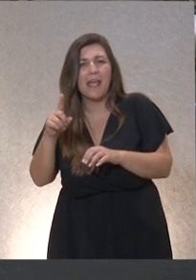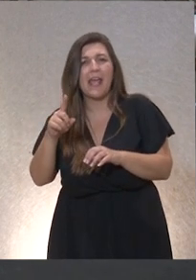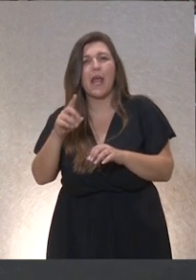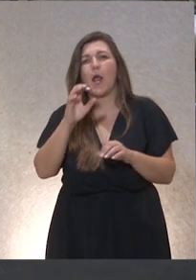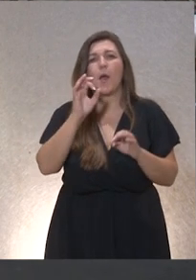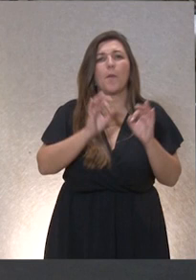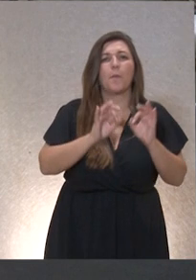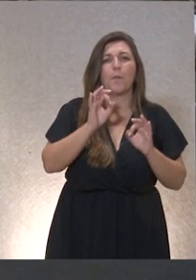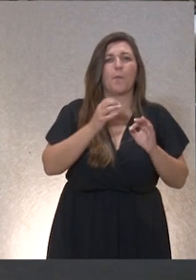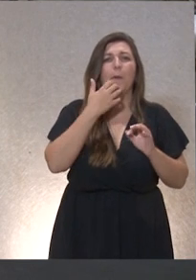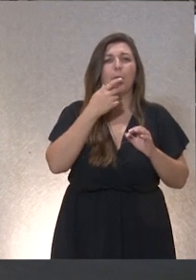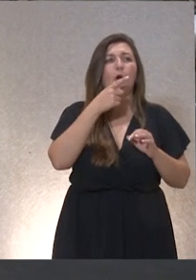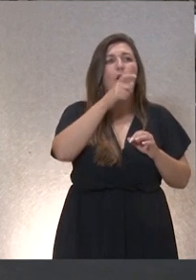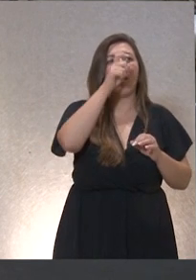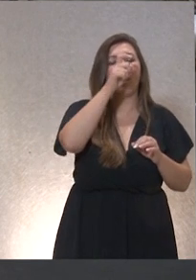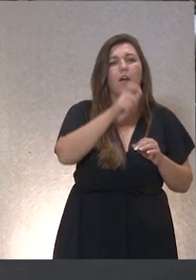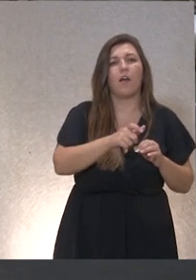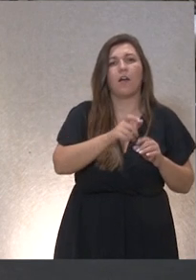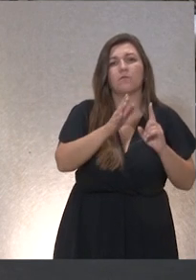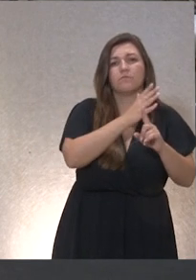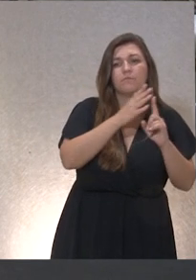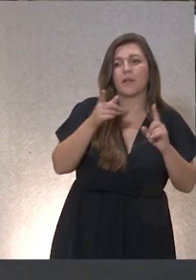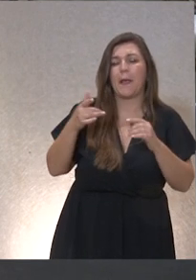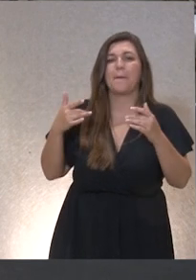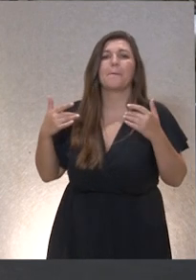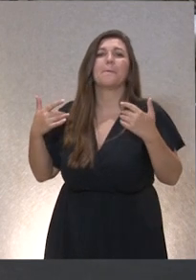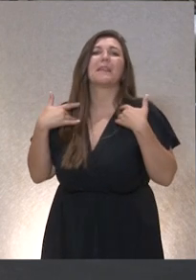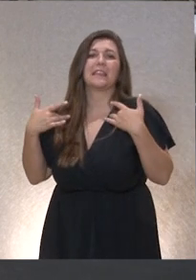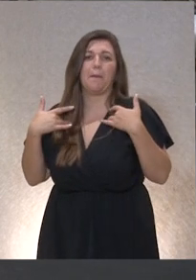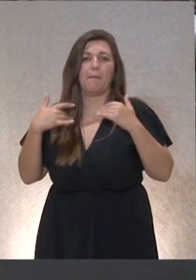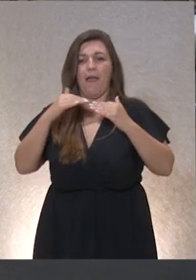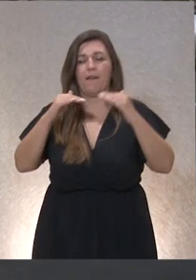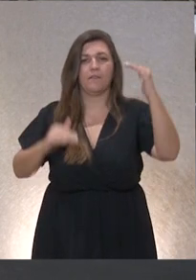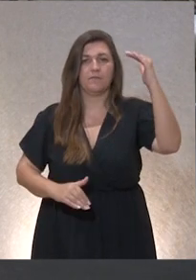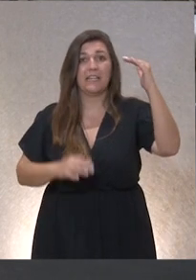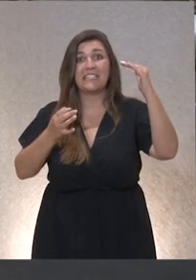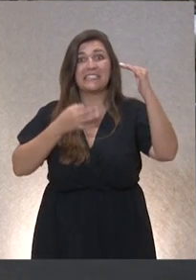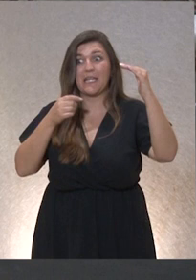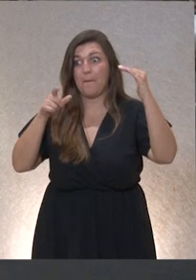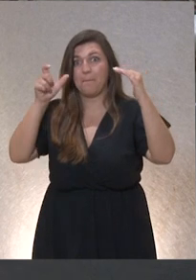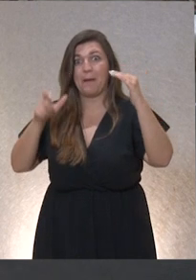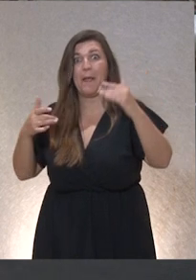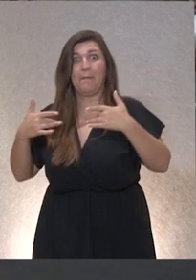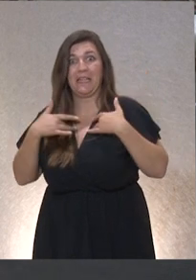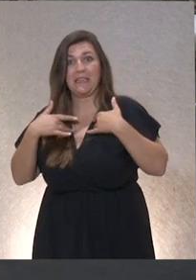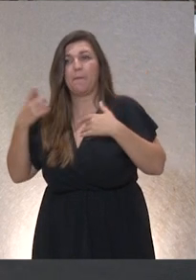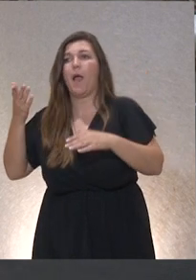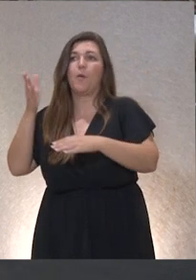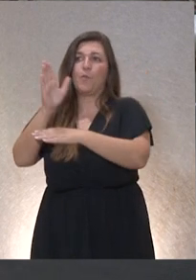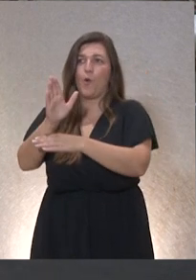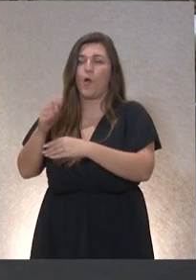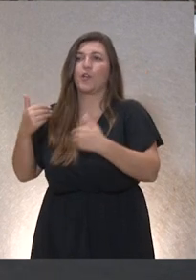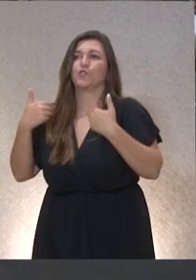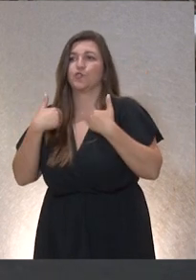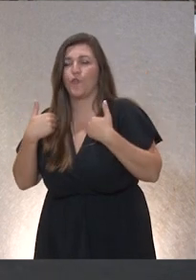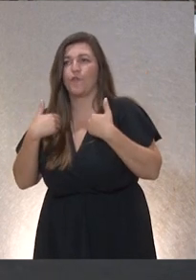víctima y el victimario Porque además en los medios siempre sacamos a la víctima que es la que sale que es la que sufre que es